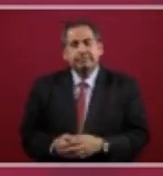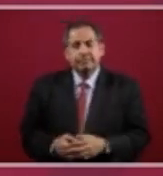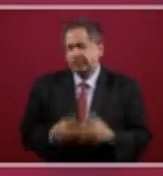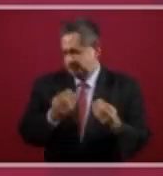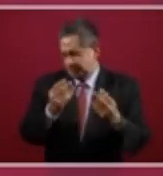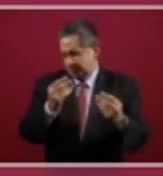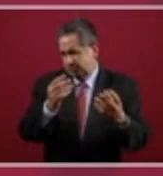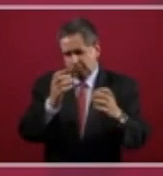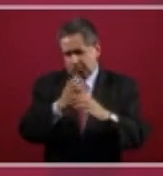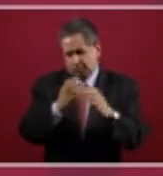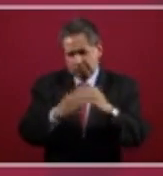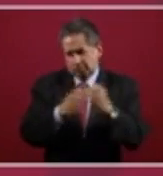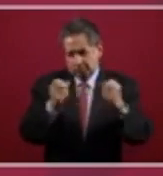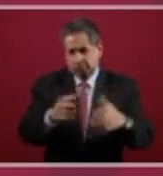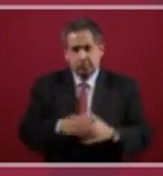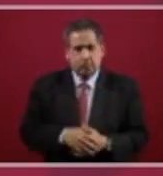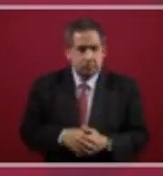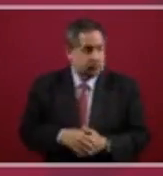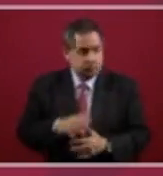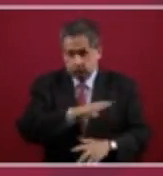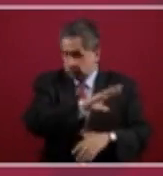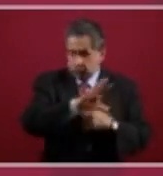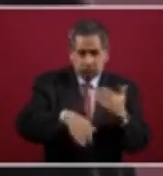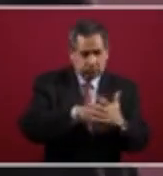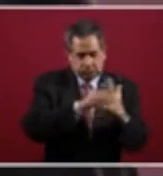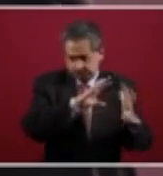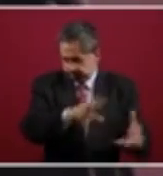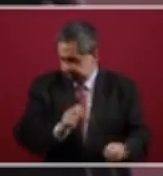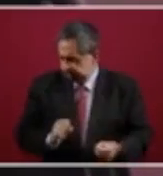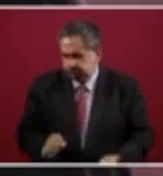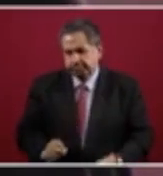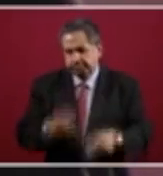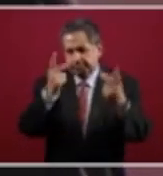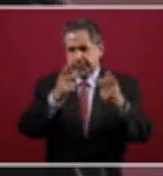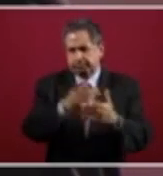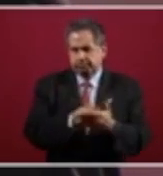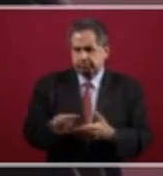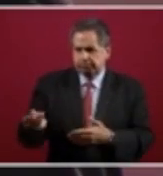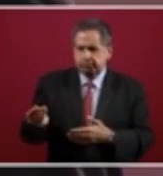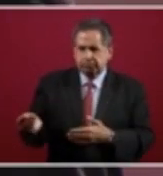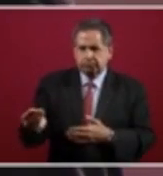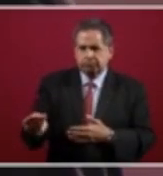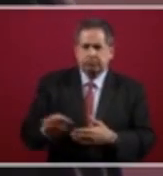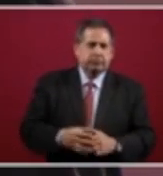muchos bienes. Entonces, todo se va a estar entregando. Y